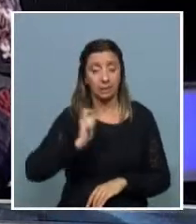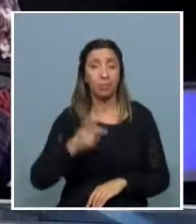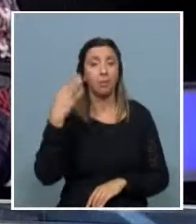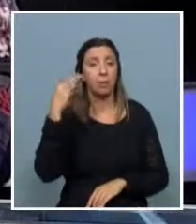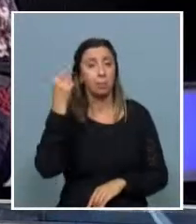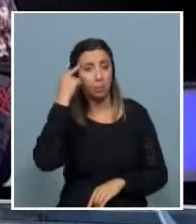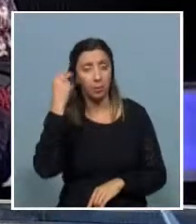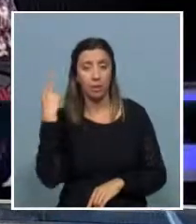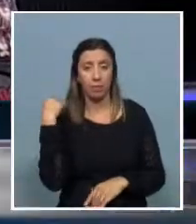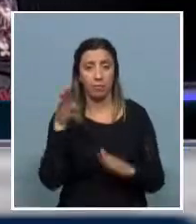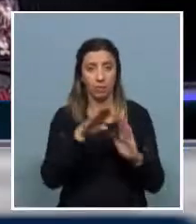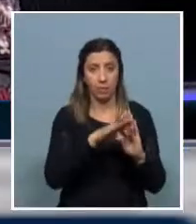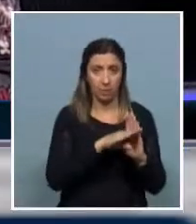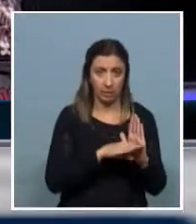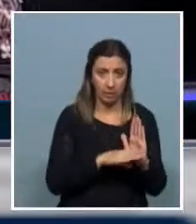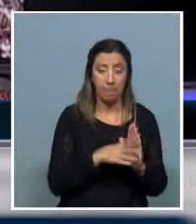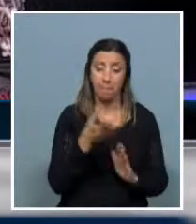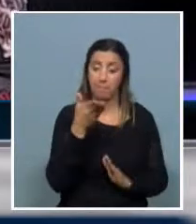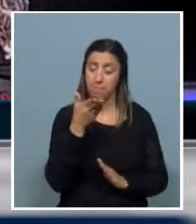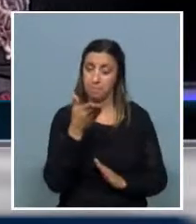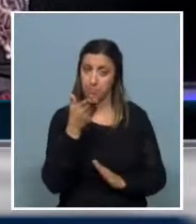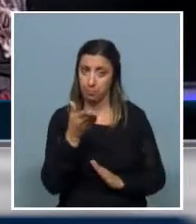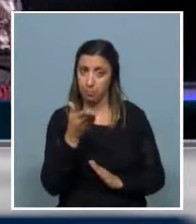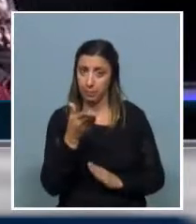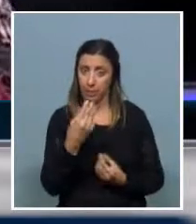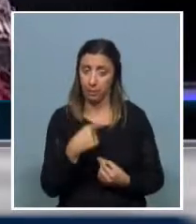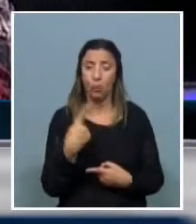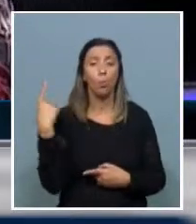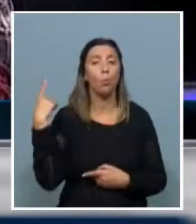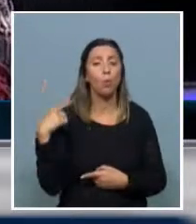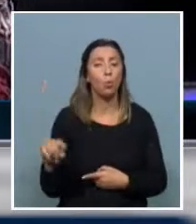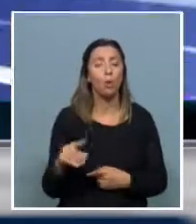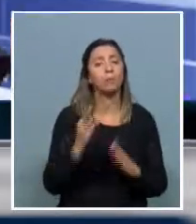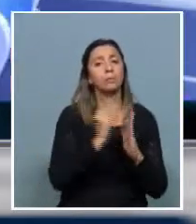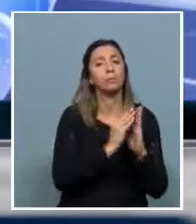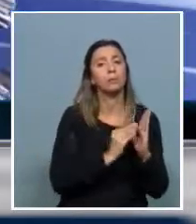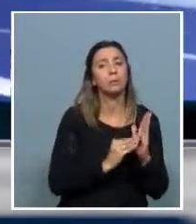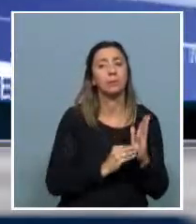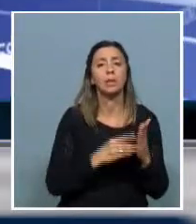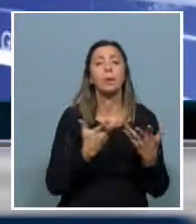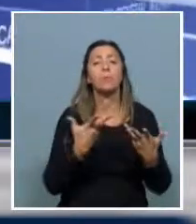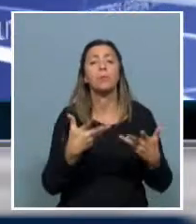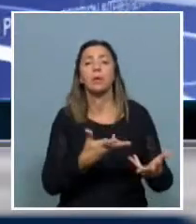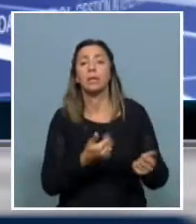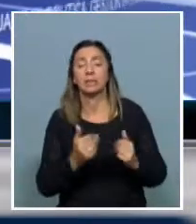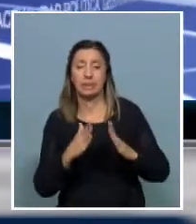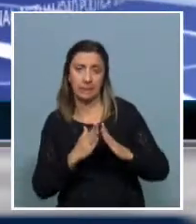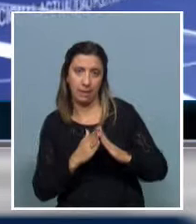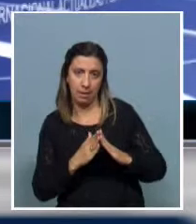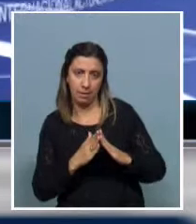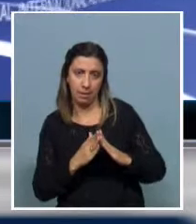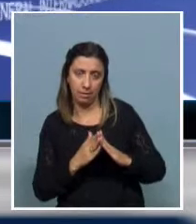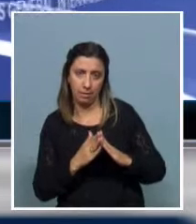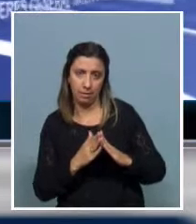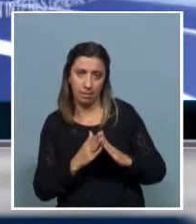a un jefe de programa que pide que se eleven cuáles son los inscriptos que estarían en condiciones de ser